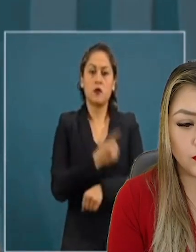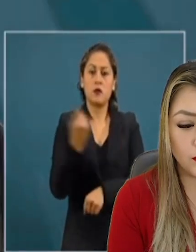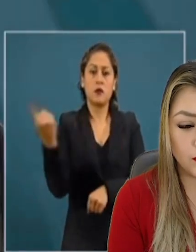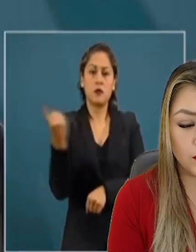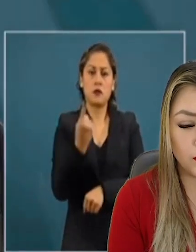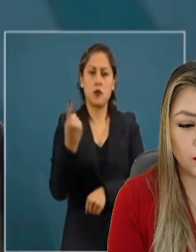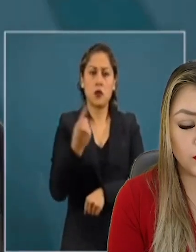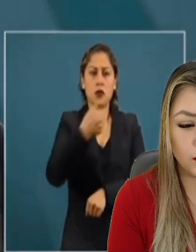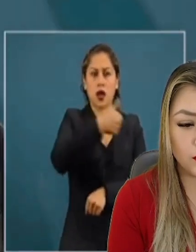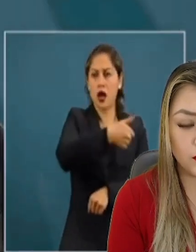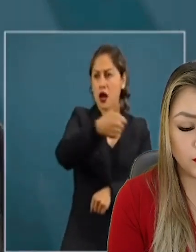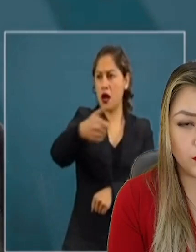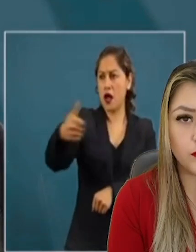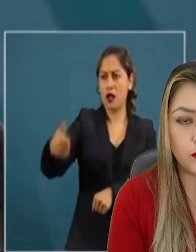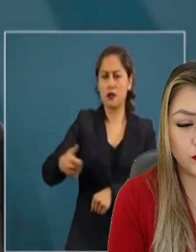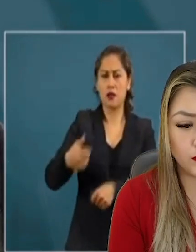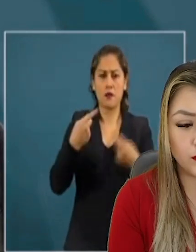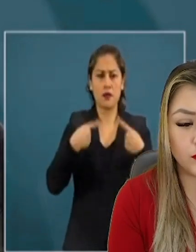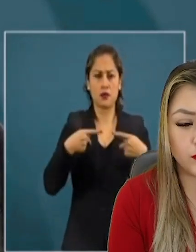autolimitarnos todos